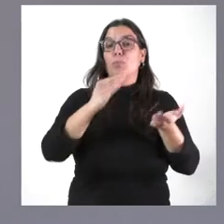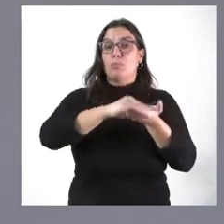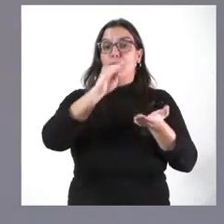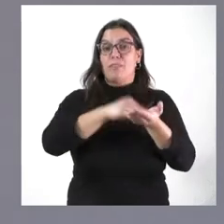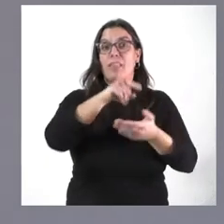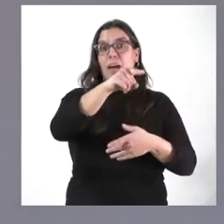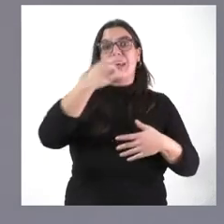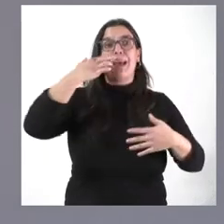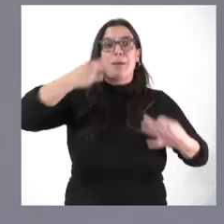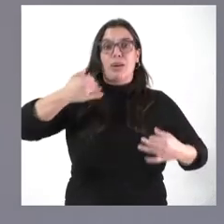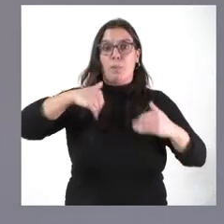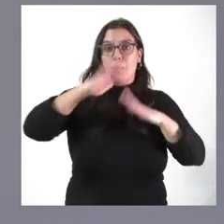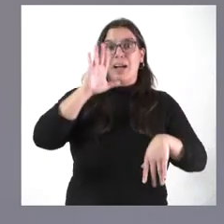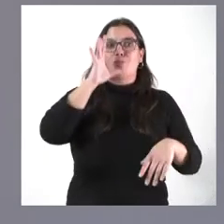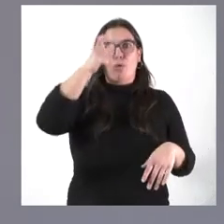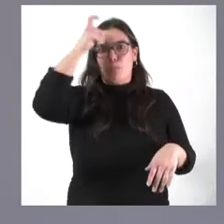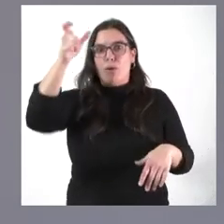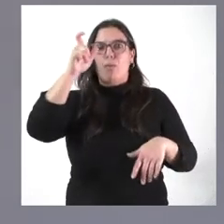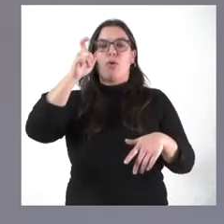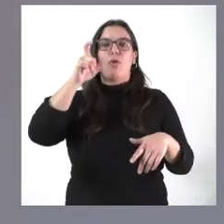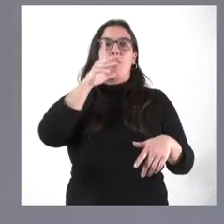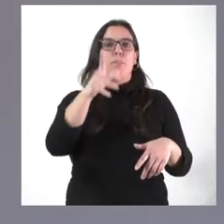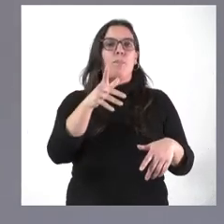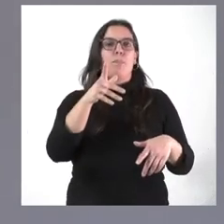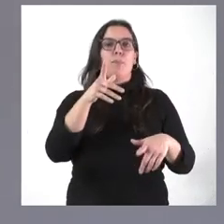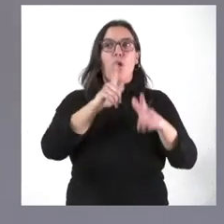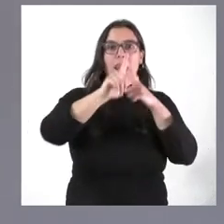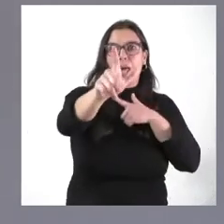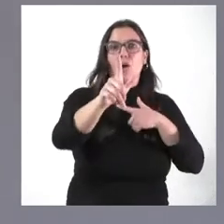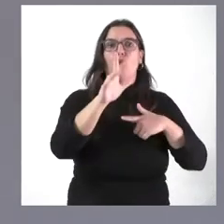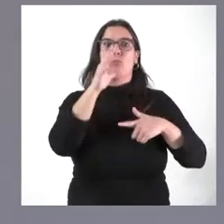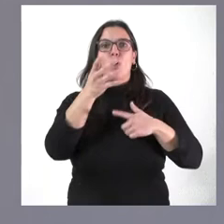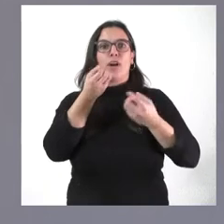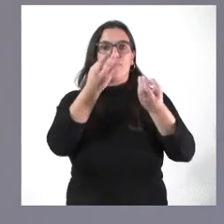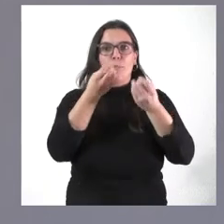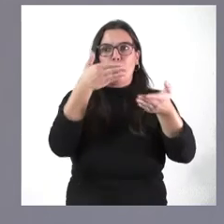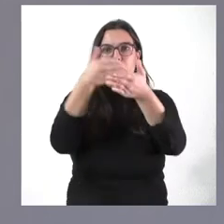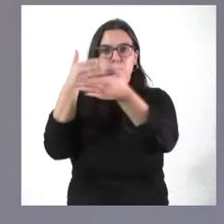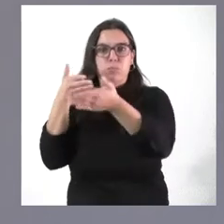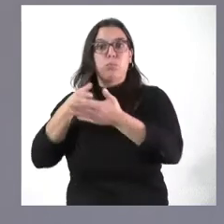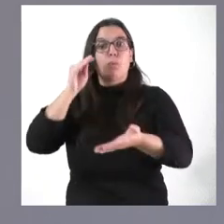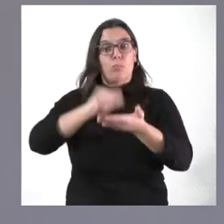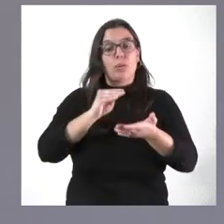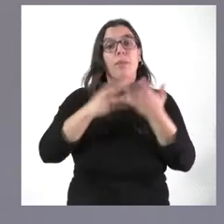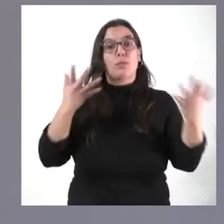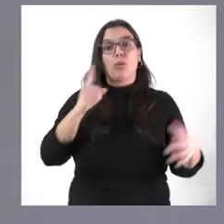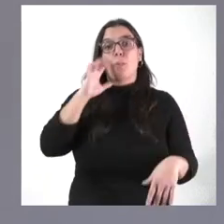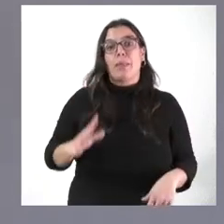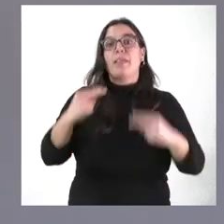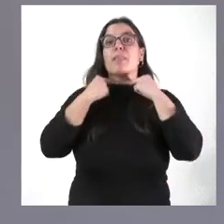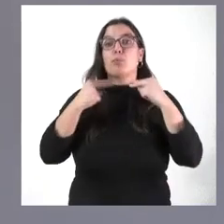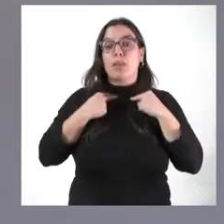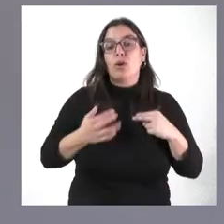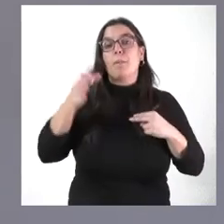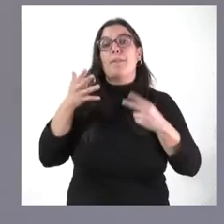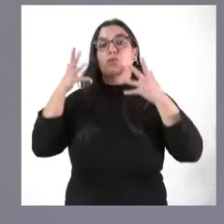los que tienen un mayor riesgo por su presencia en el mundo rural por la dificultad de llegar ese tipo de informaciones y nos parece que las diputaciones provinciales el consejo